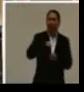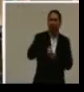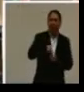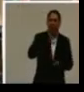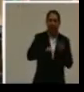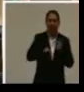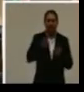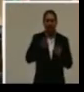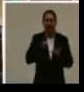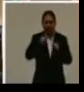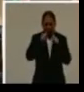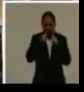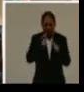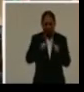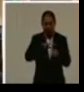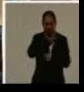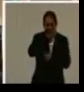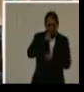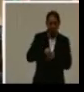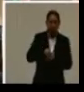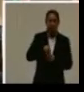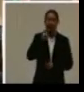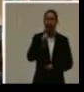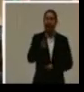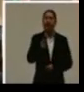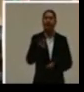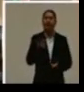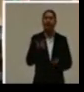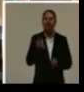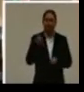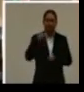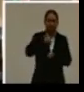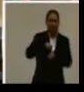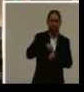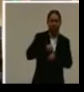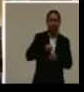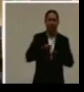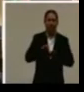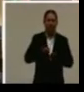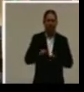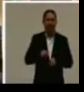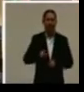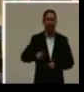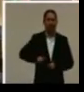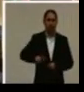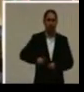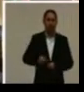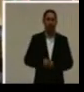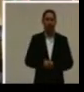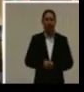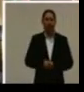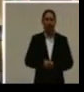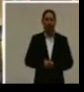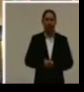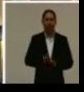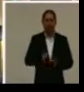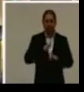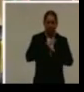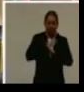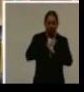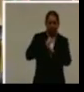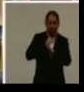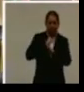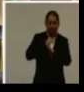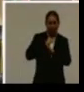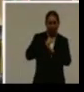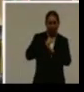reelección, sino estar atentos por todos quienes ocupamos un cargo público. Me parece que los candados que se pusieron